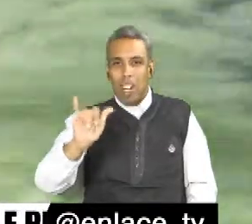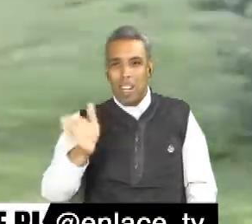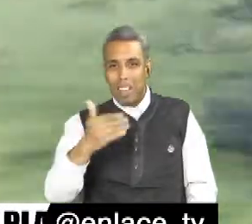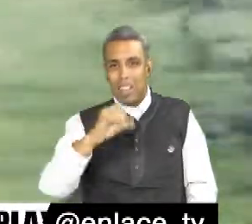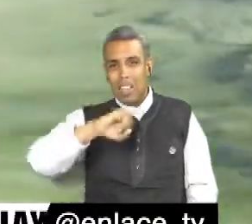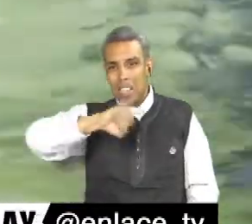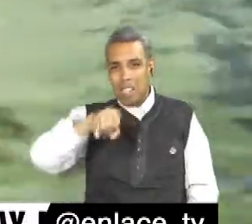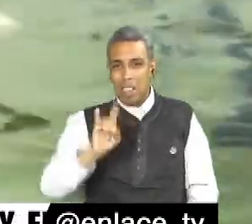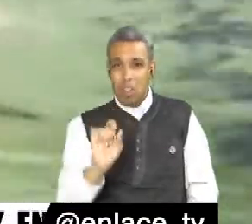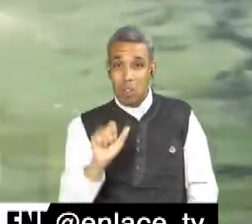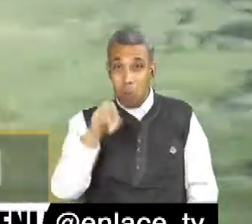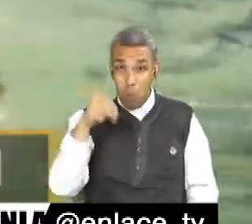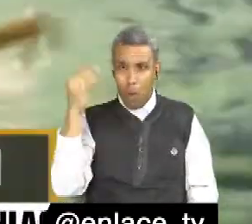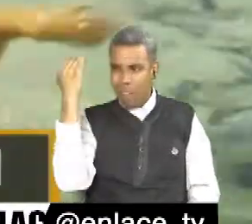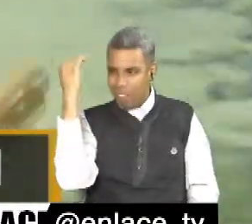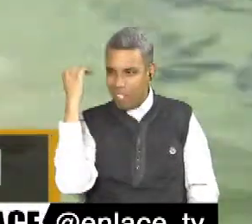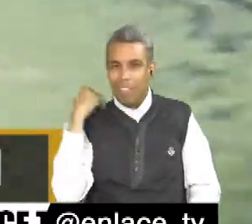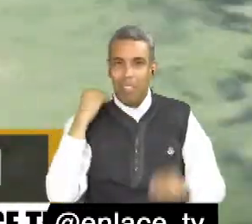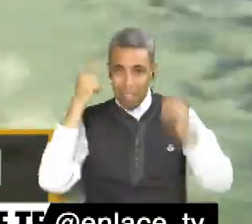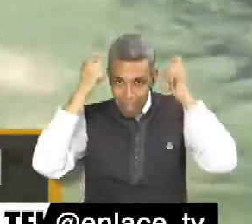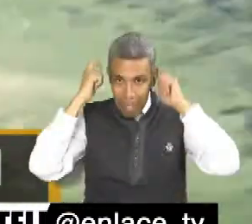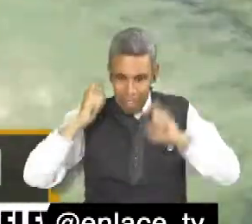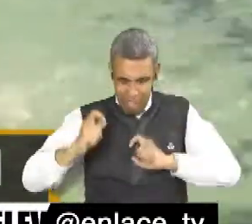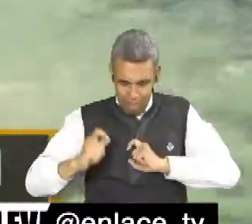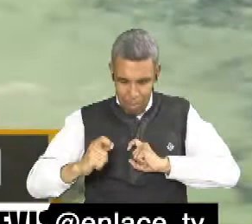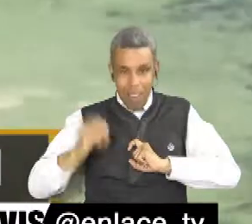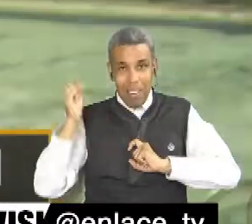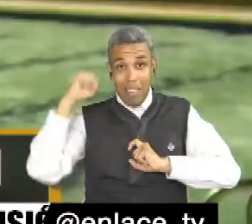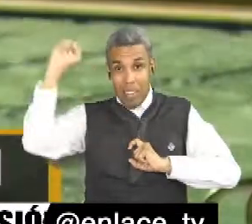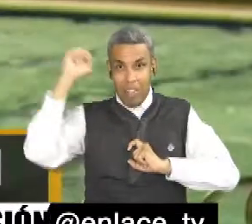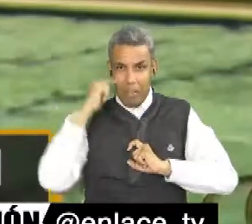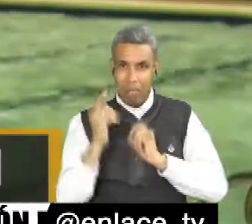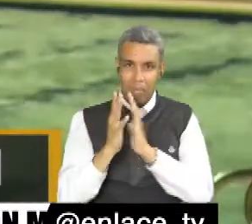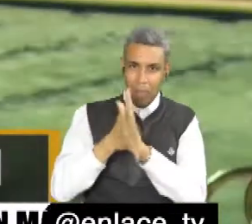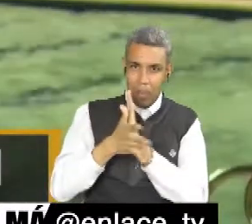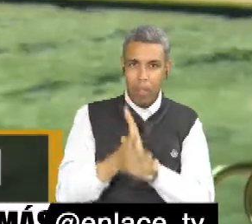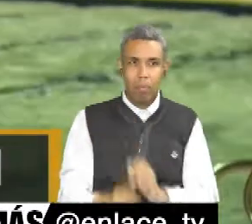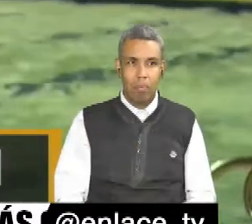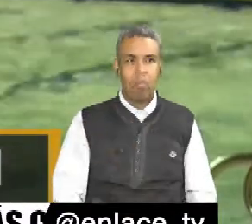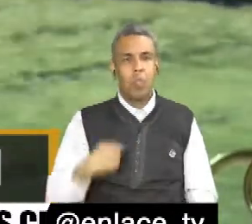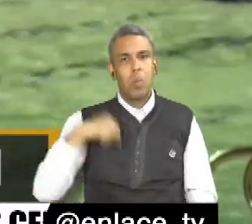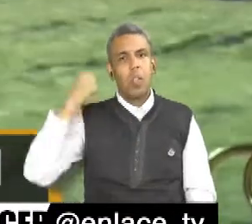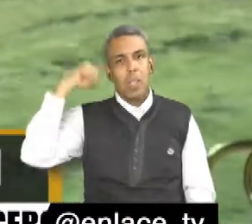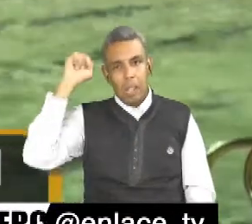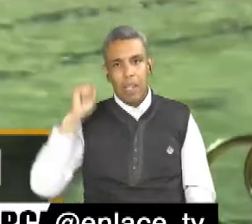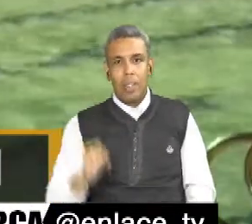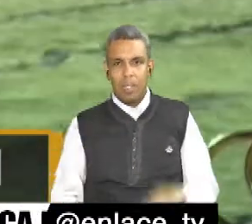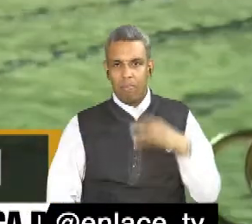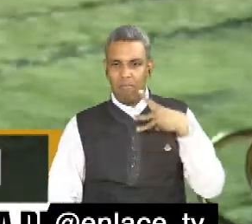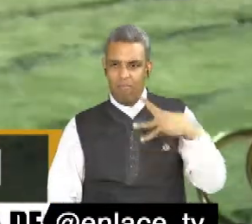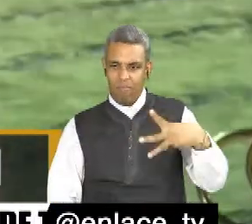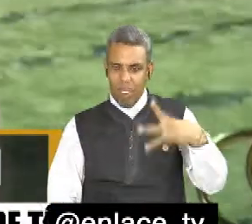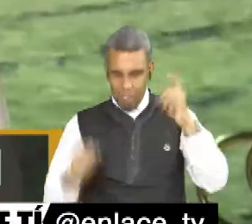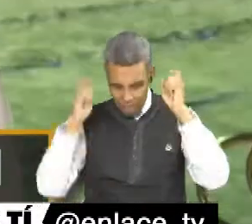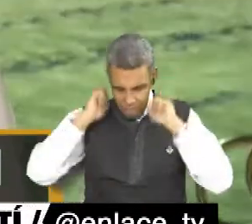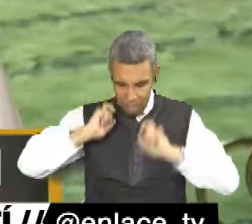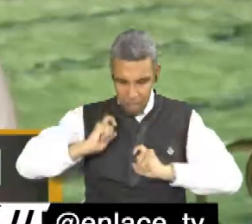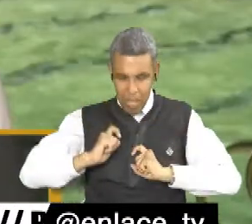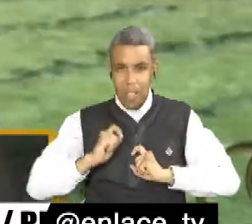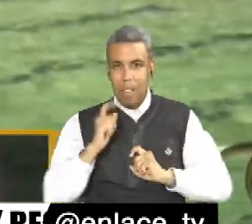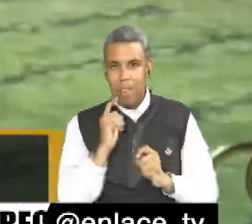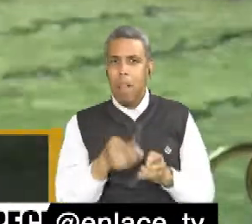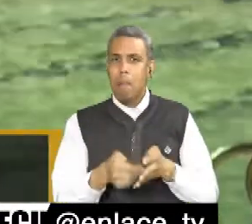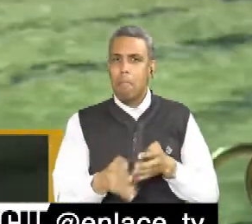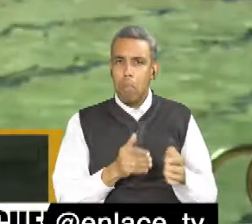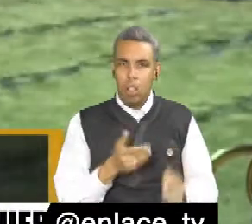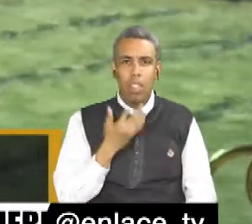Campeonato Departamental de Natación en las categorías de 9 a 15 años. Gané 3 medallas de bronce, pues la competencia estuvo